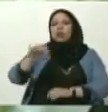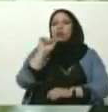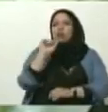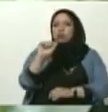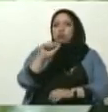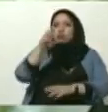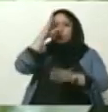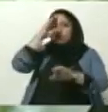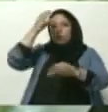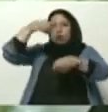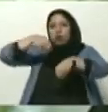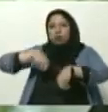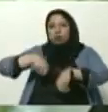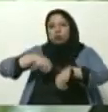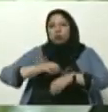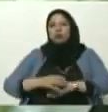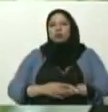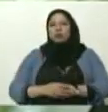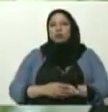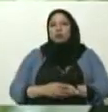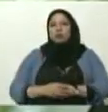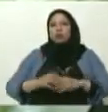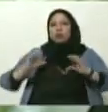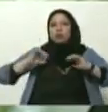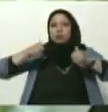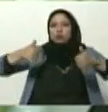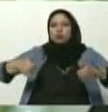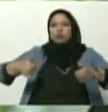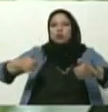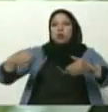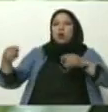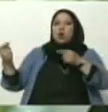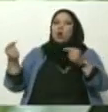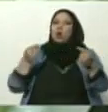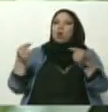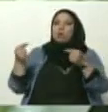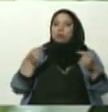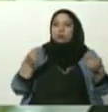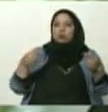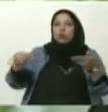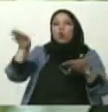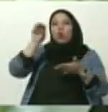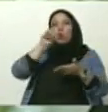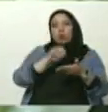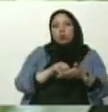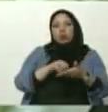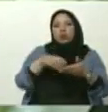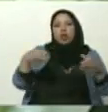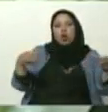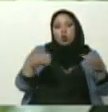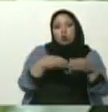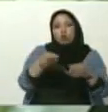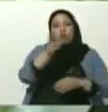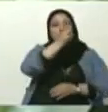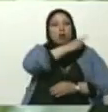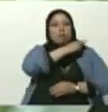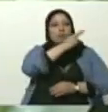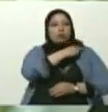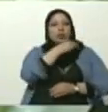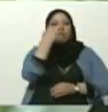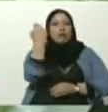de acuerdo. 1. Reinstalar la mesa de conversaciones con sus respectivas delegaciones.